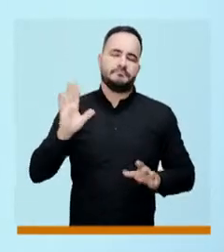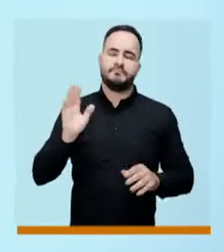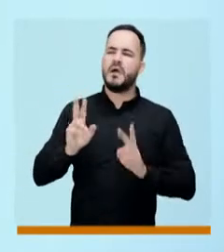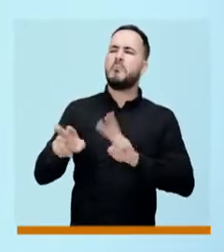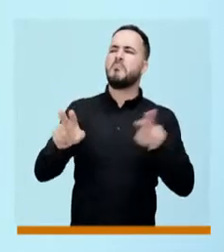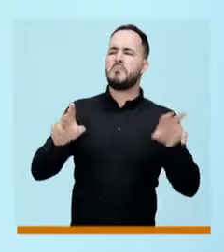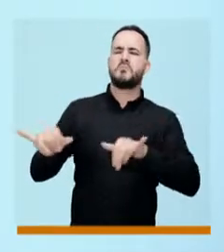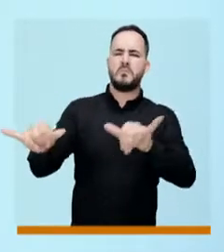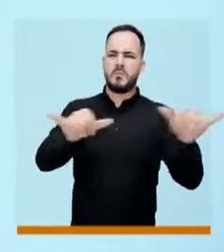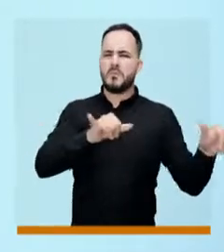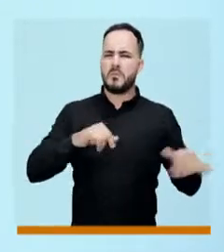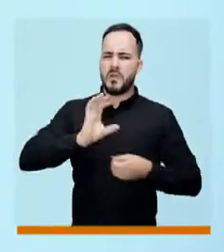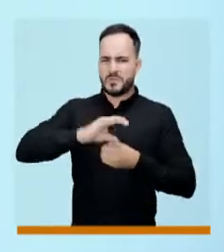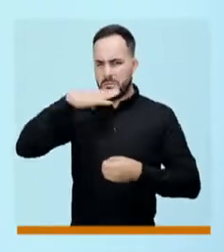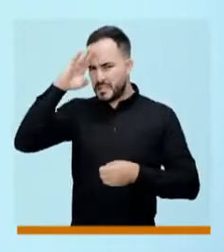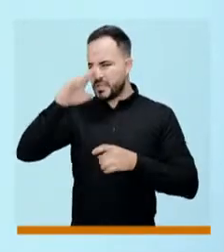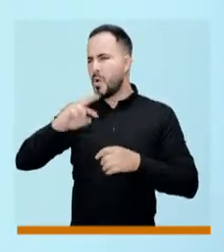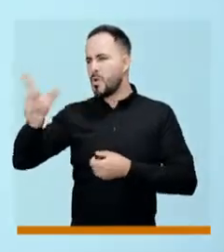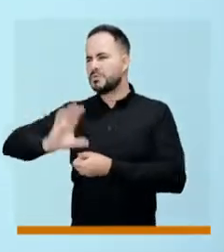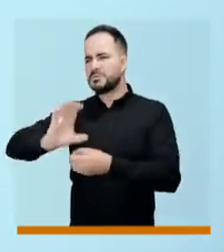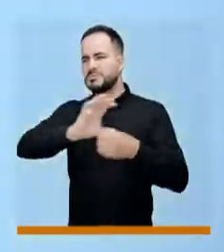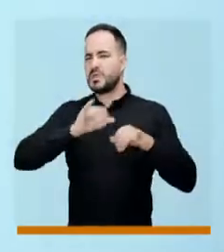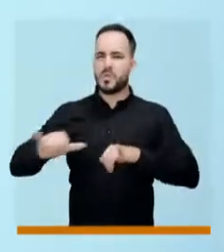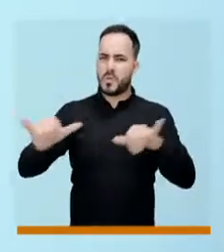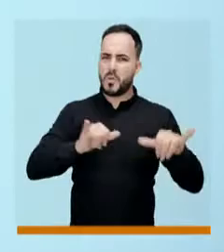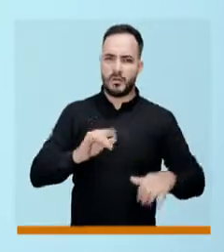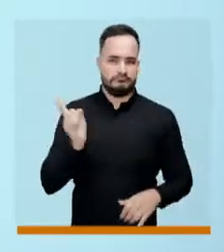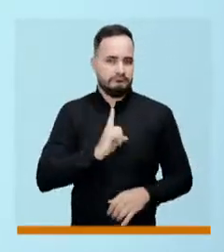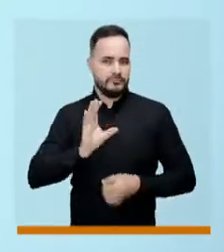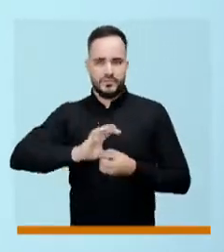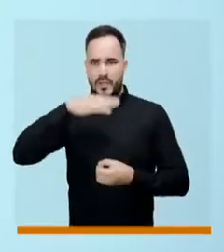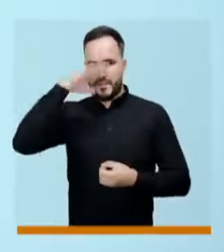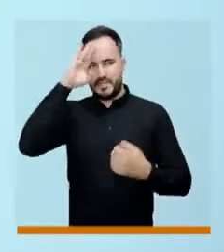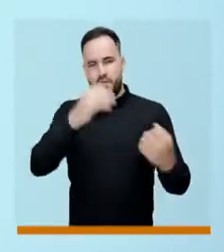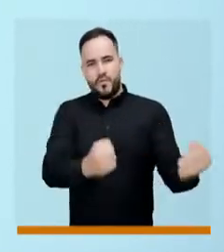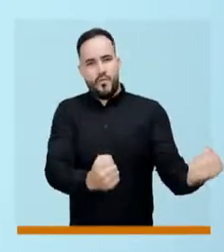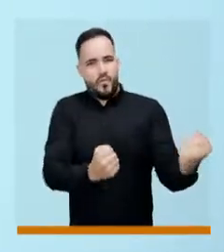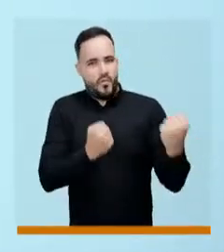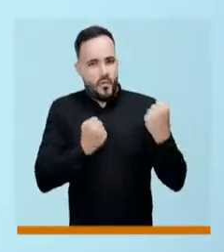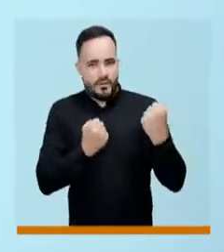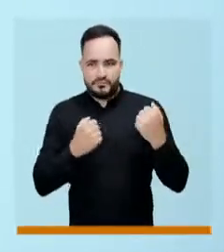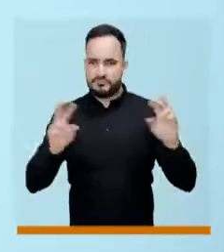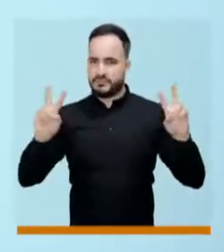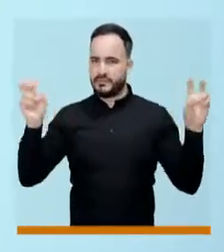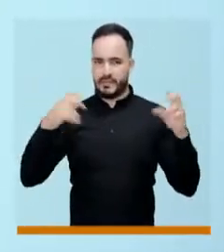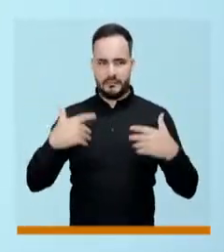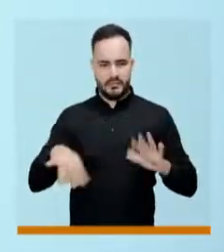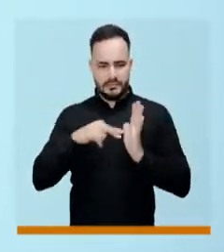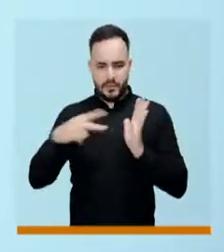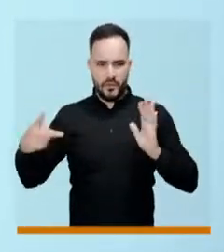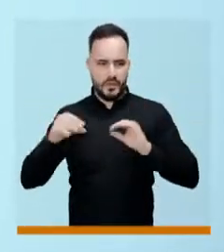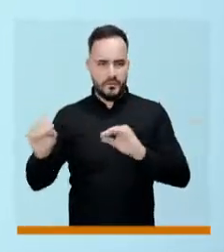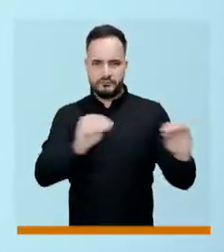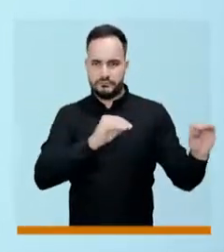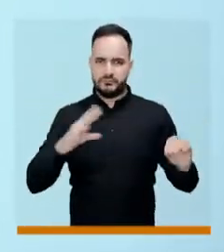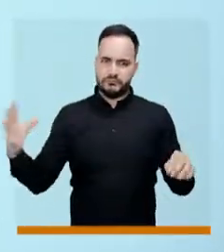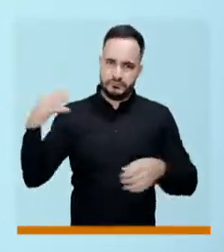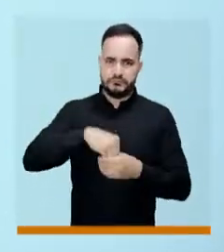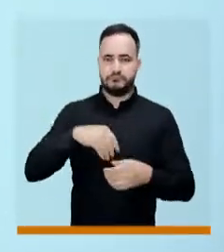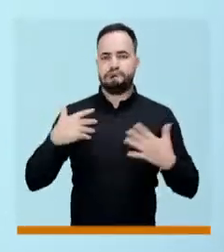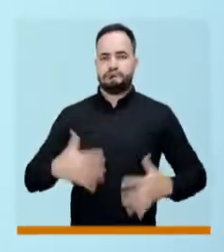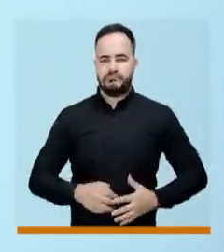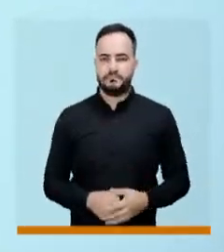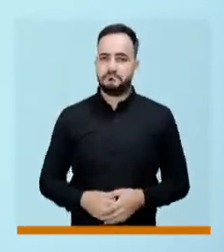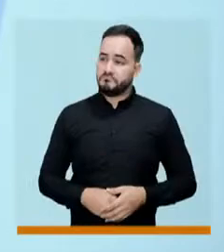está sucediendo en Medellín, pero no, en Medellín somos una potencia importante en todo este tema de la educación tecnológica.